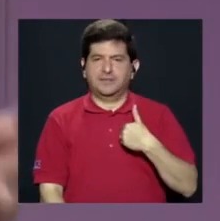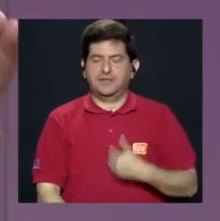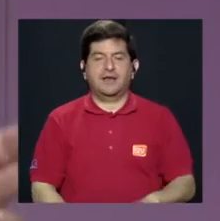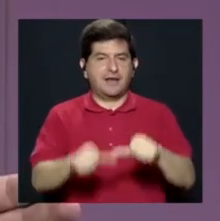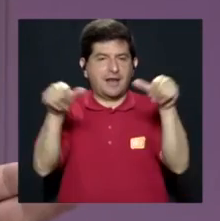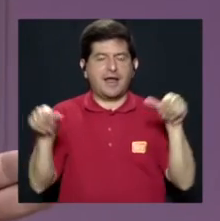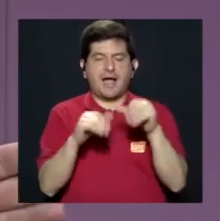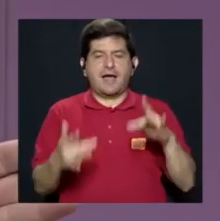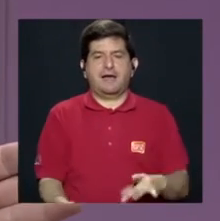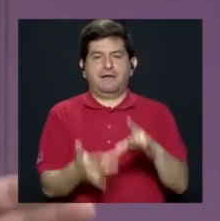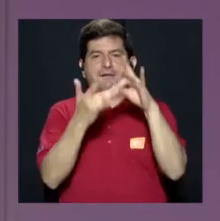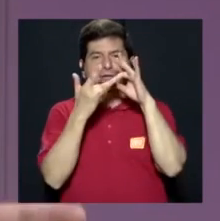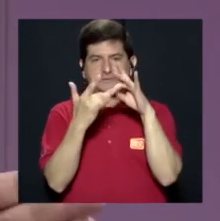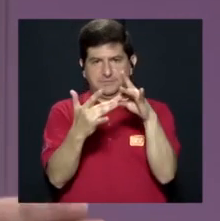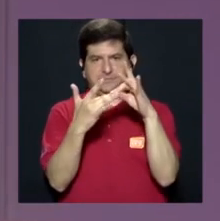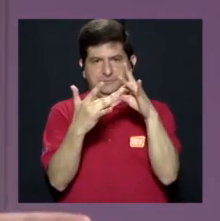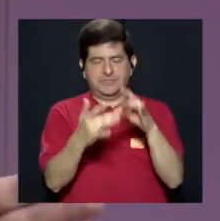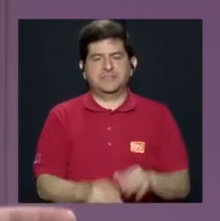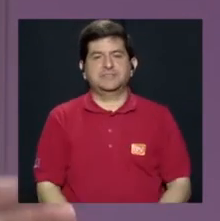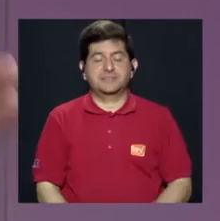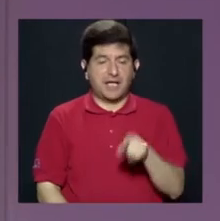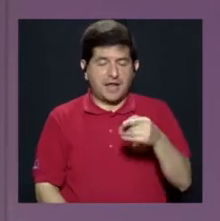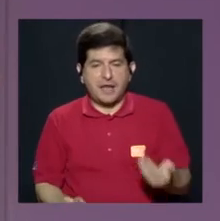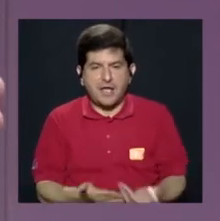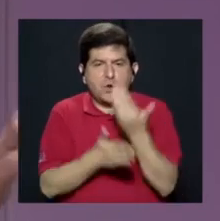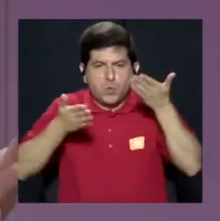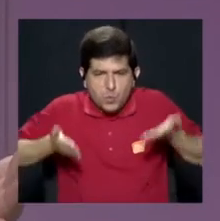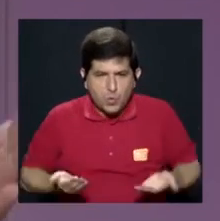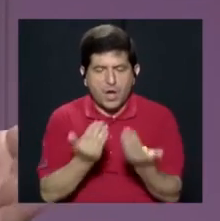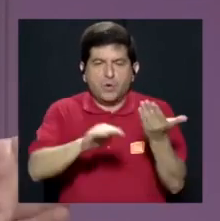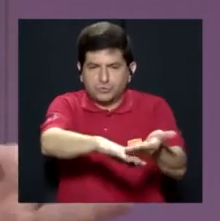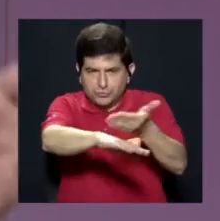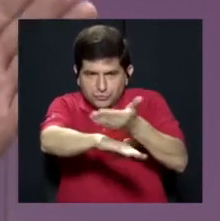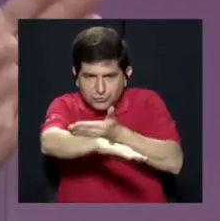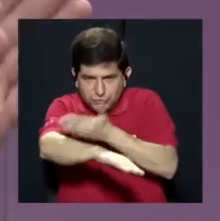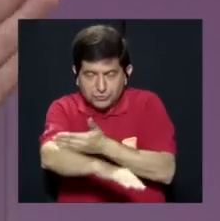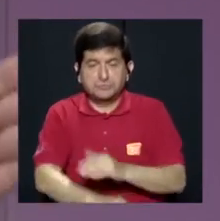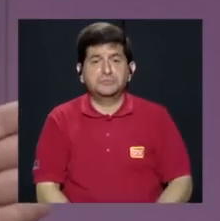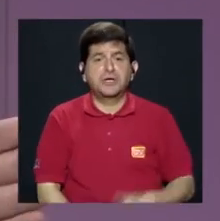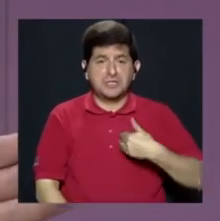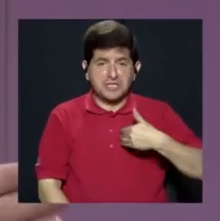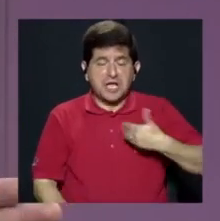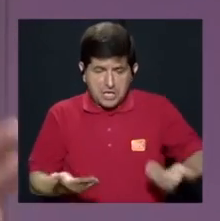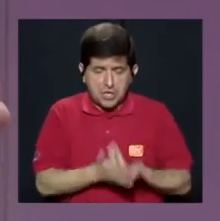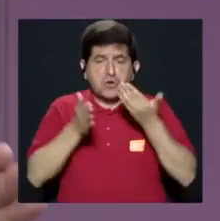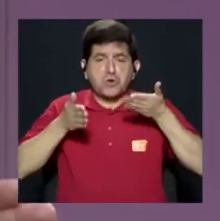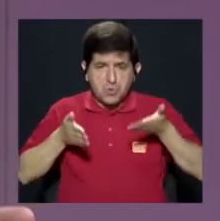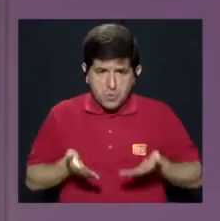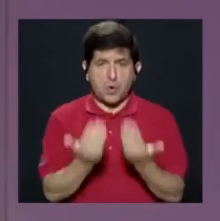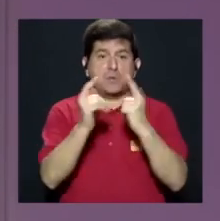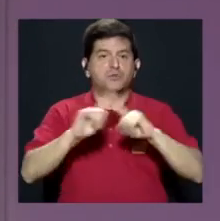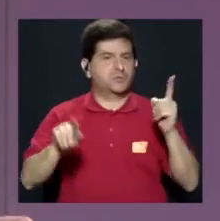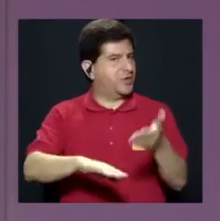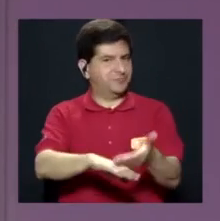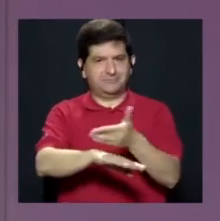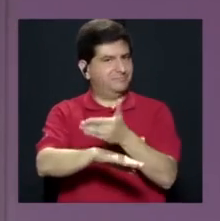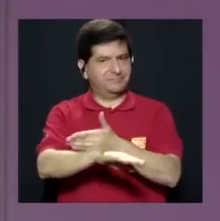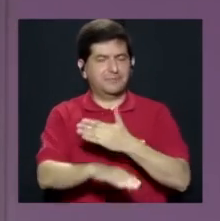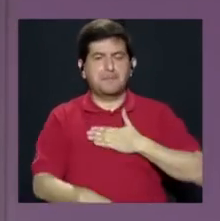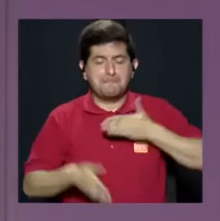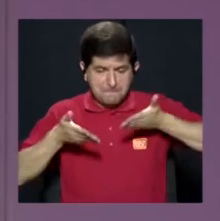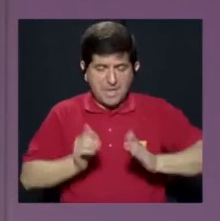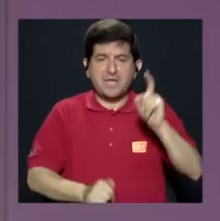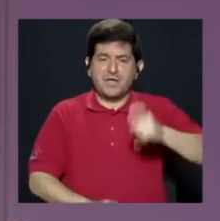un área especializada en neonatología avanzada. O sea, ellos tienen neonatos, pero no avanzados. Digamos, mi hijo